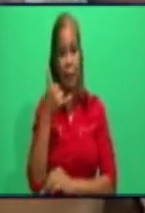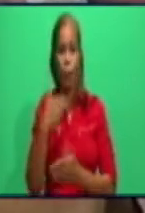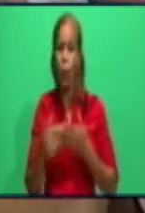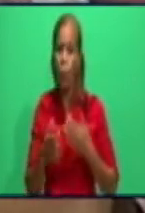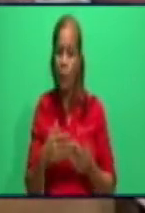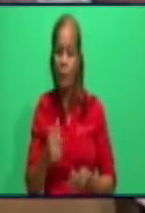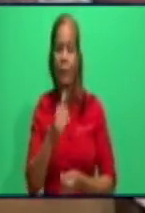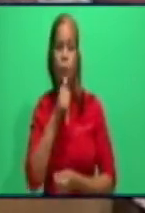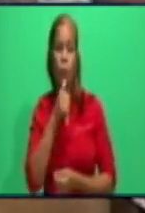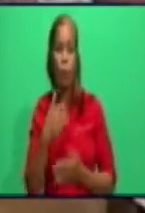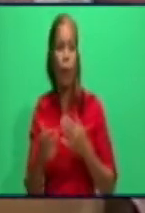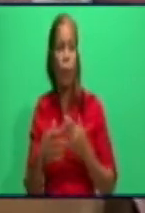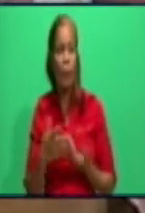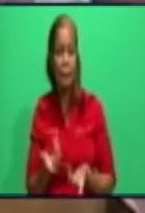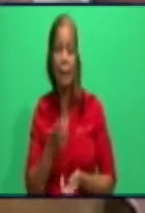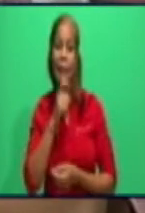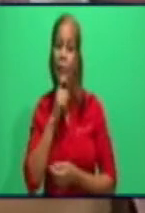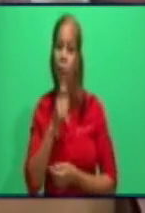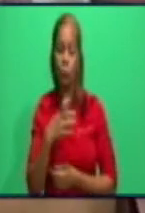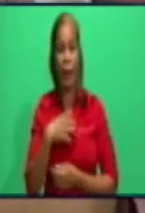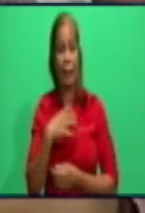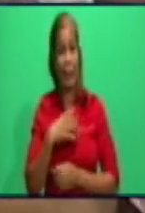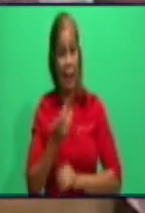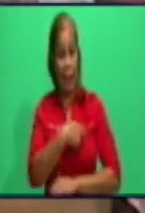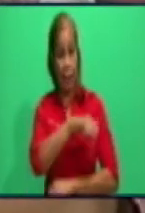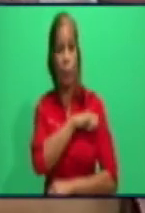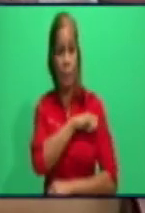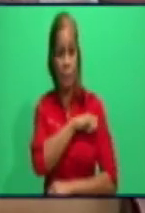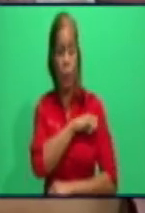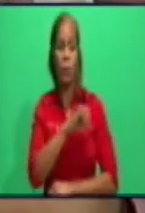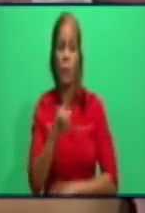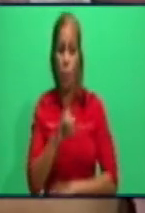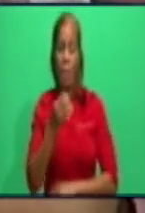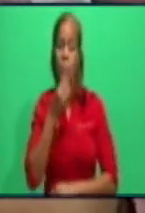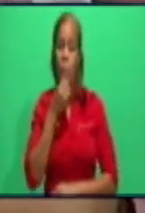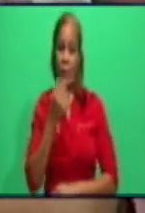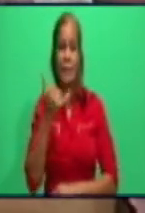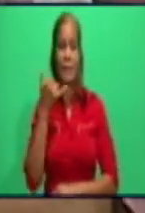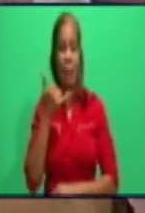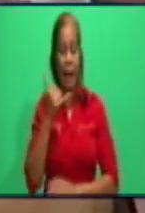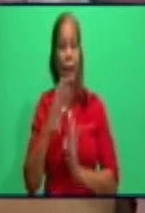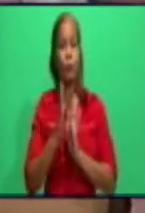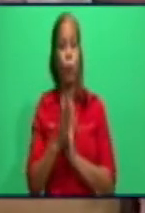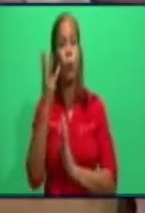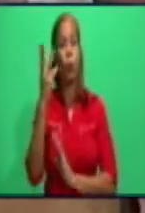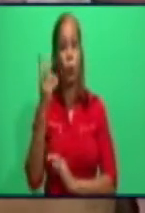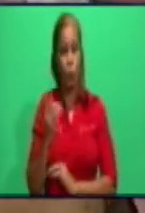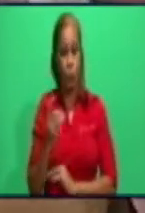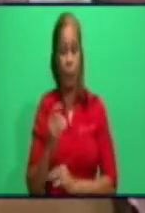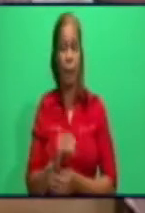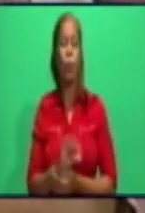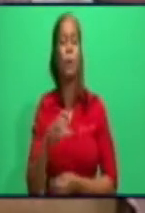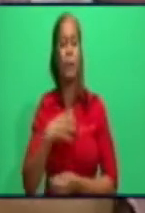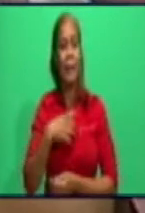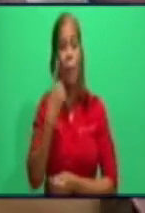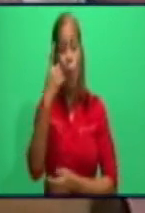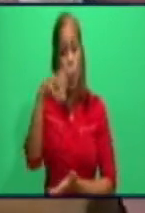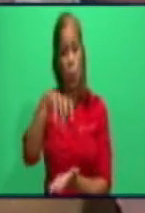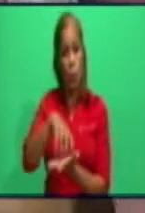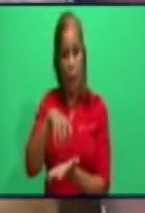atención médica como duda, preocupación, nos llamen a estos números, que ya tenemos un puesto de mando establecido entre la propia